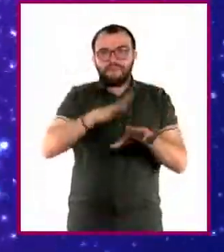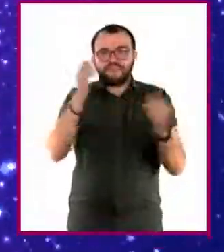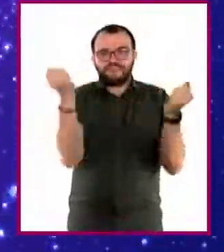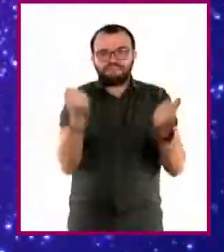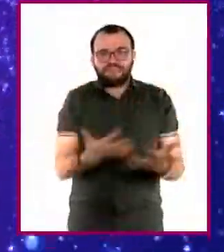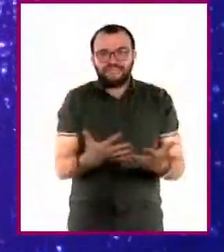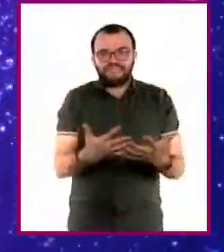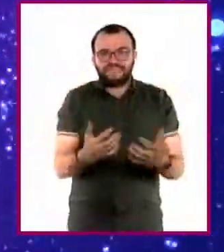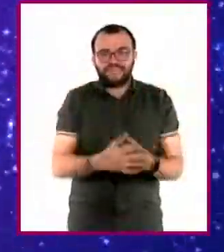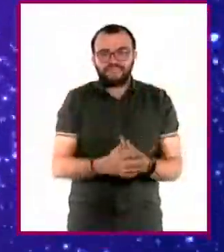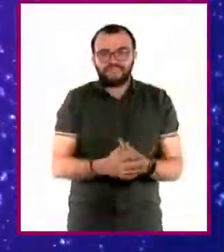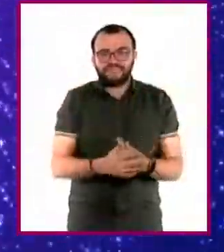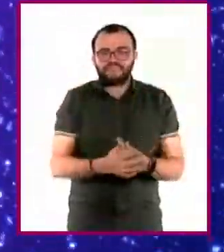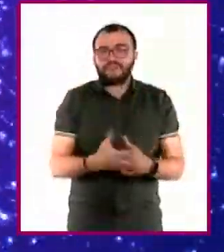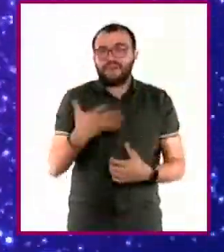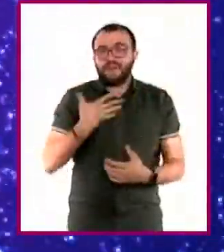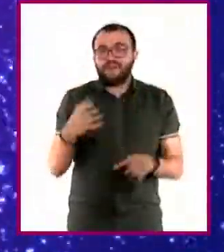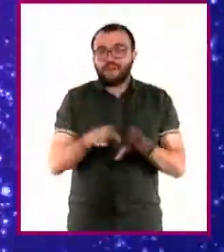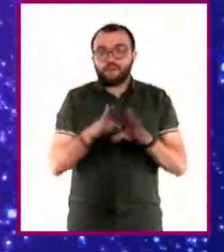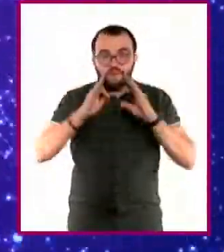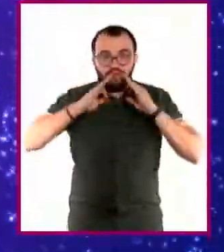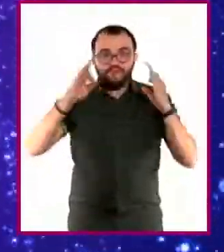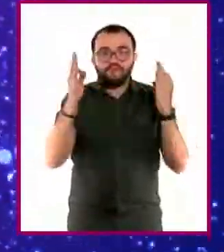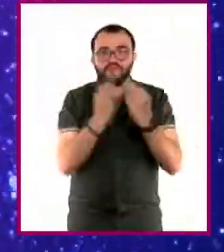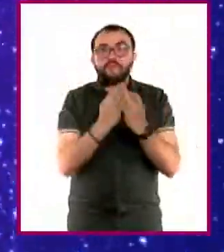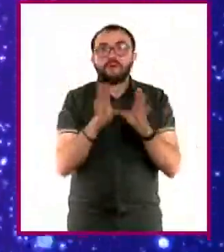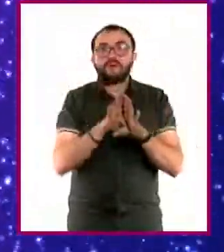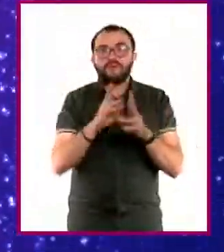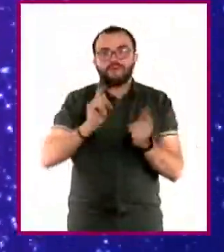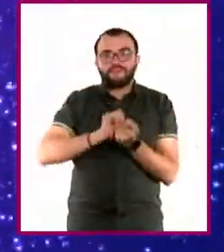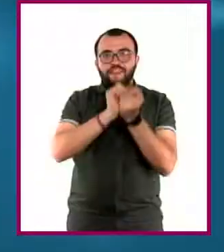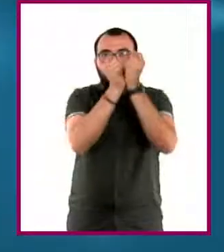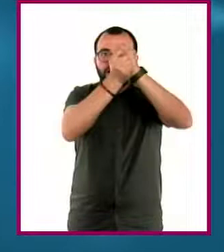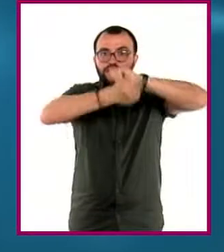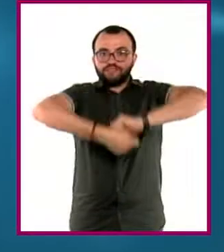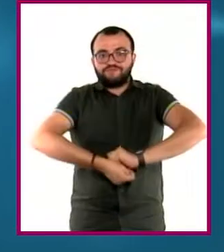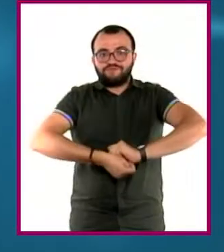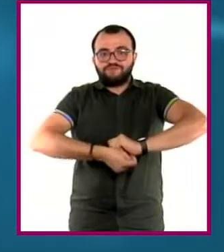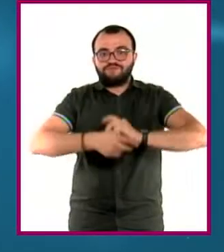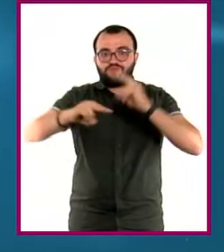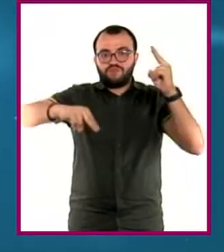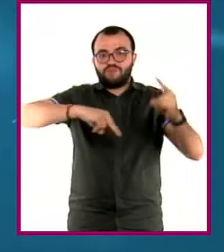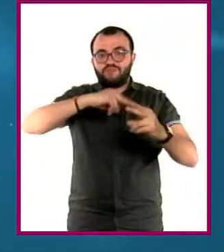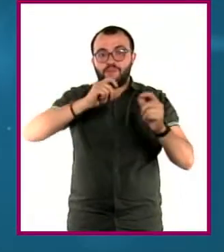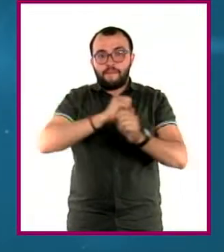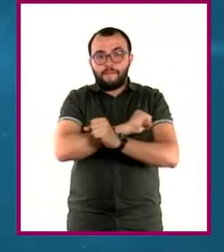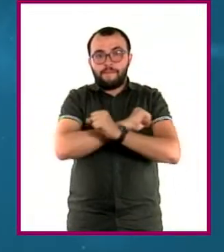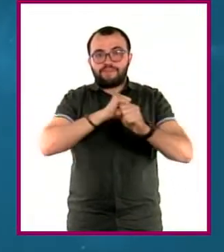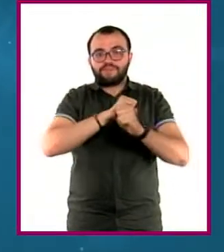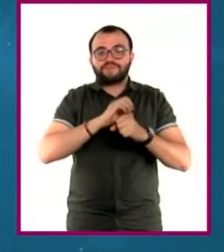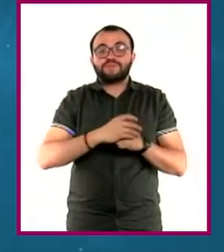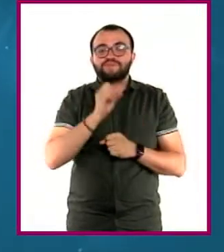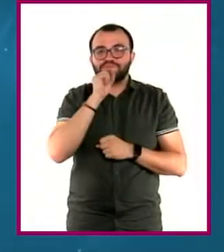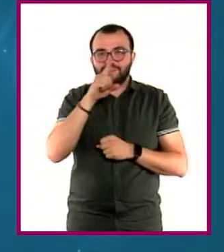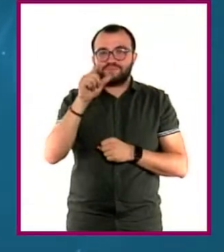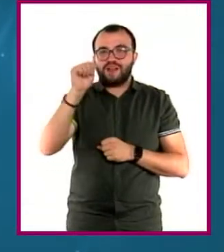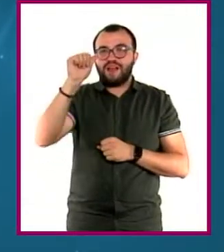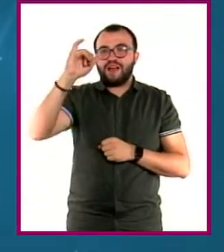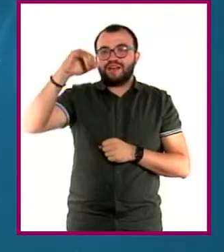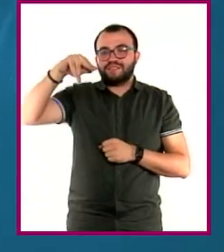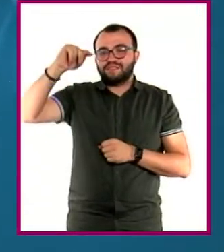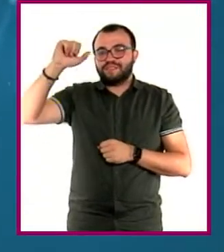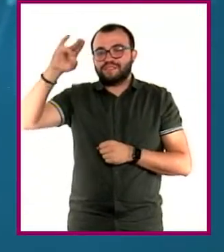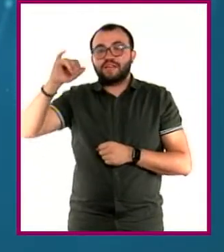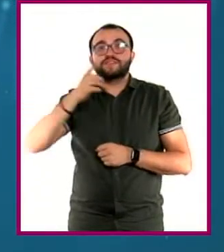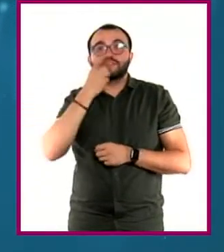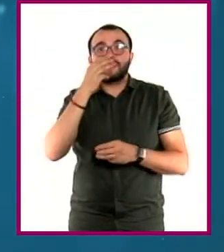pesados tenían que ser una forma de fusión nuclear, basándose en la reciente teoría de la relatividad de Einstein, donde la